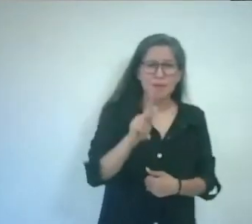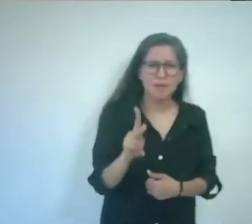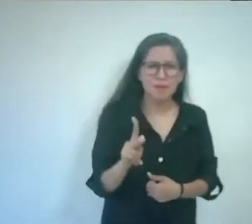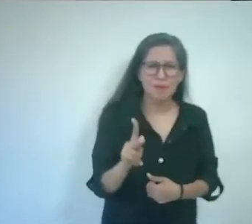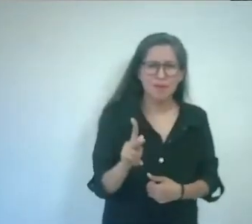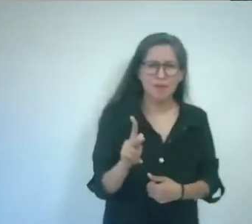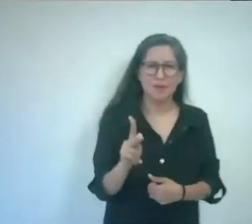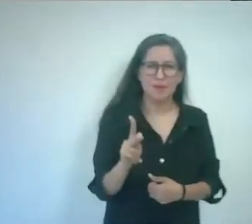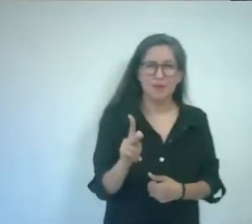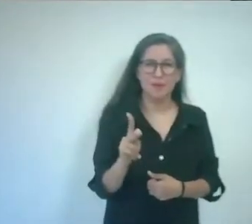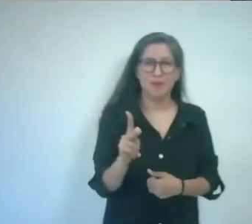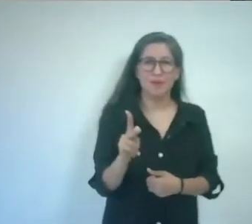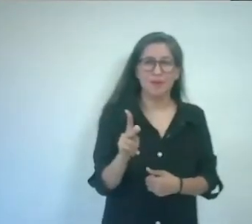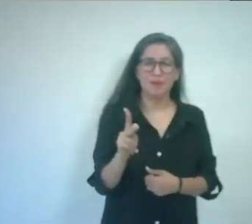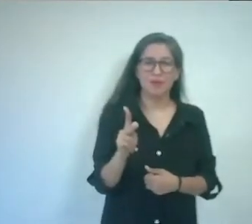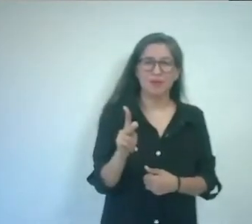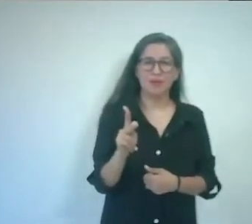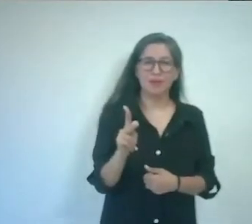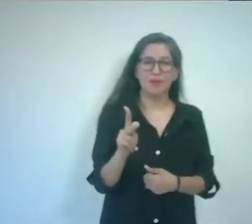sea